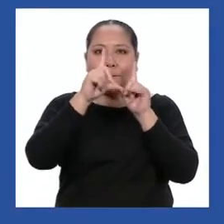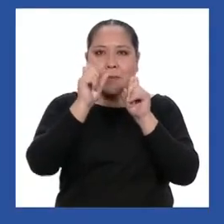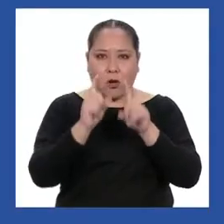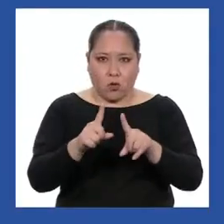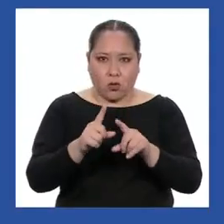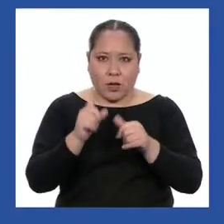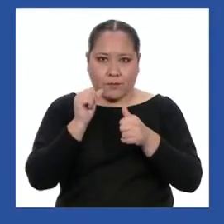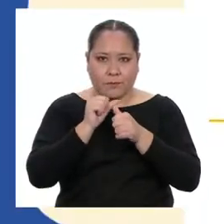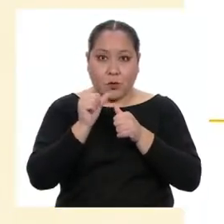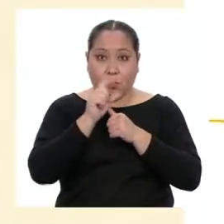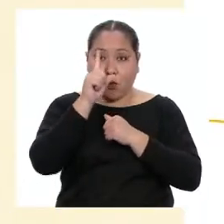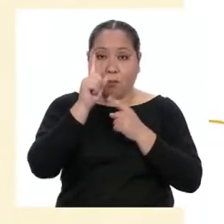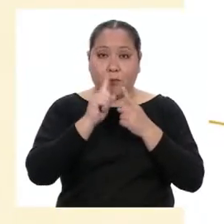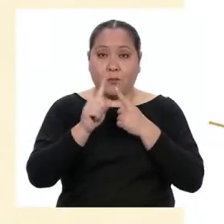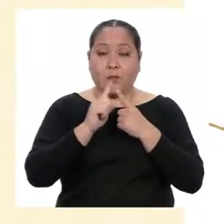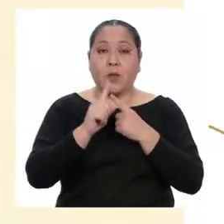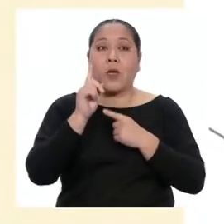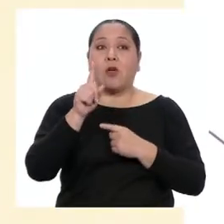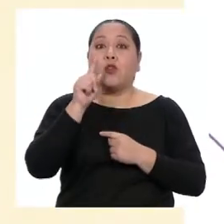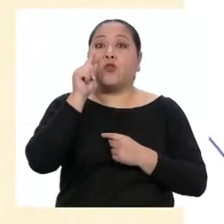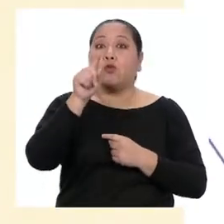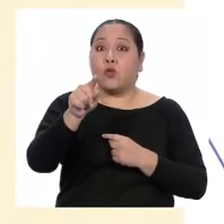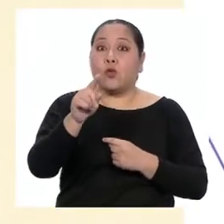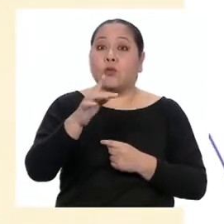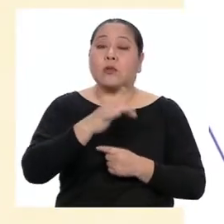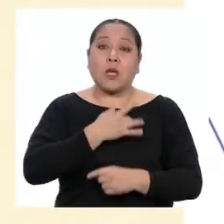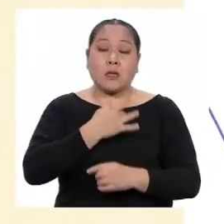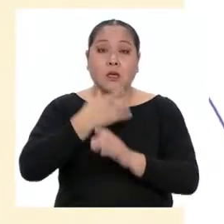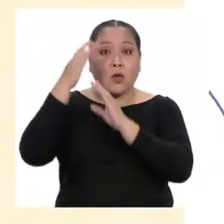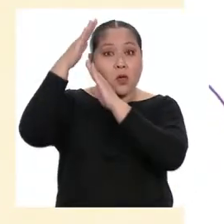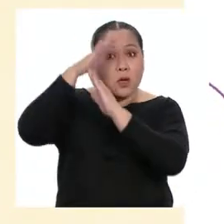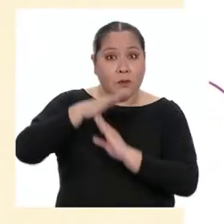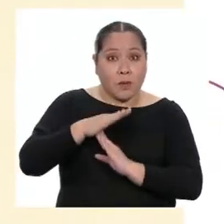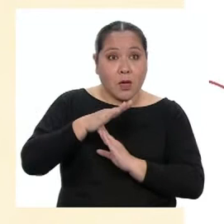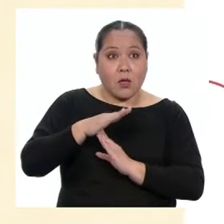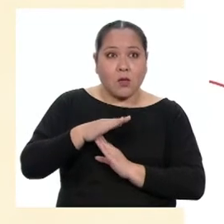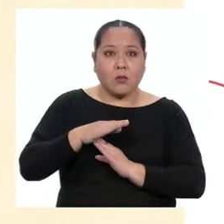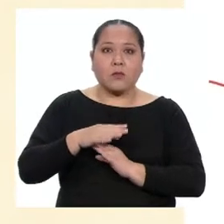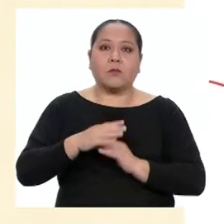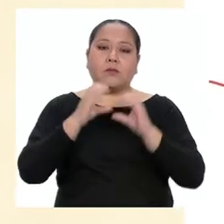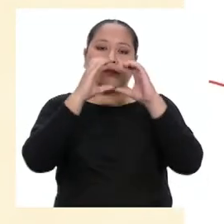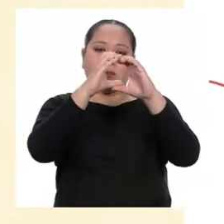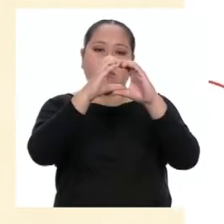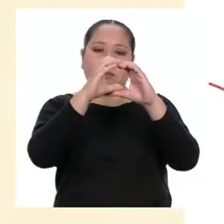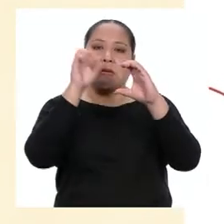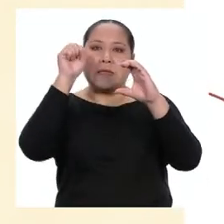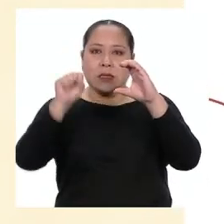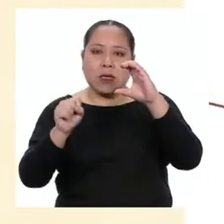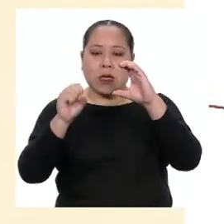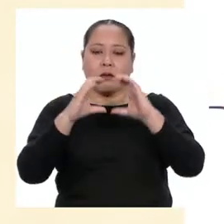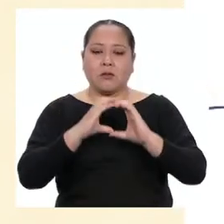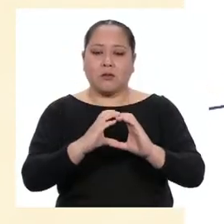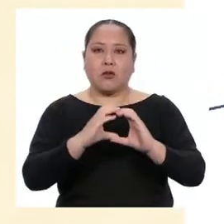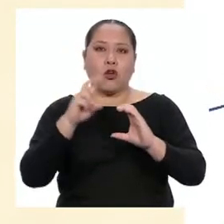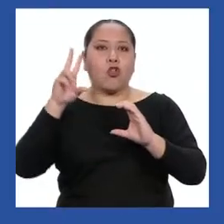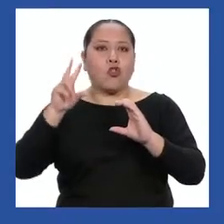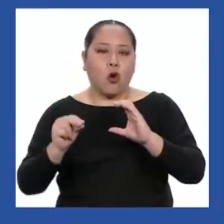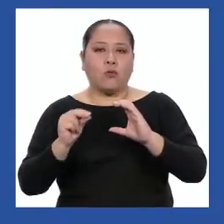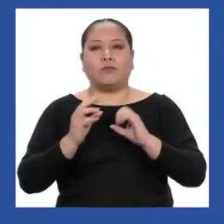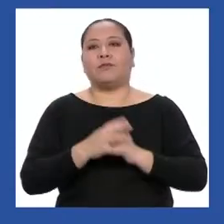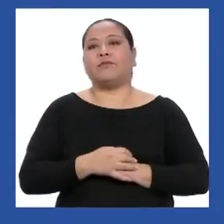esta manera. Ha sido discriminado y recuadros para marcar sí o